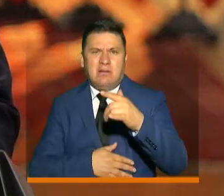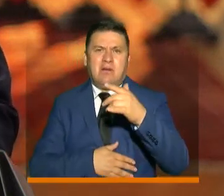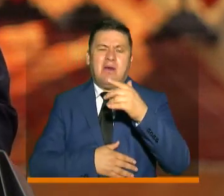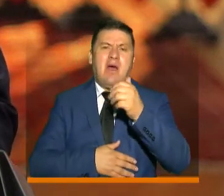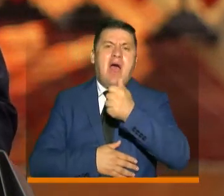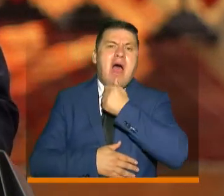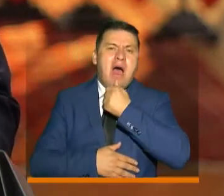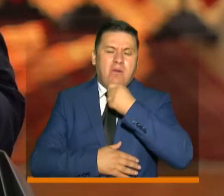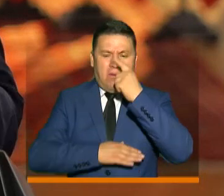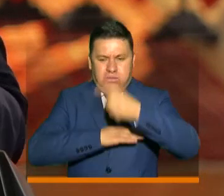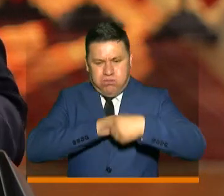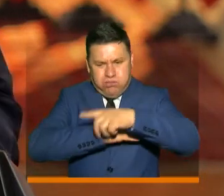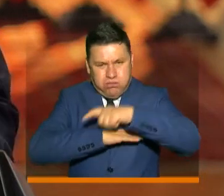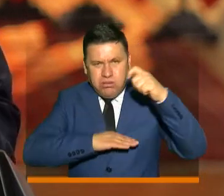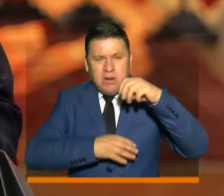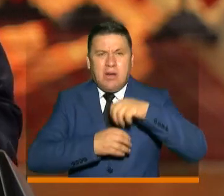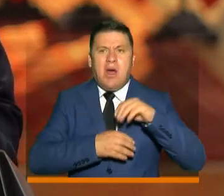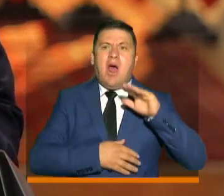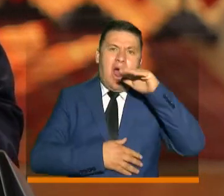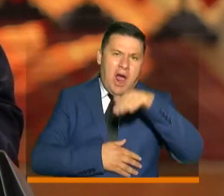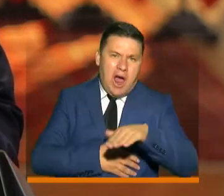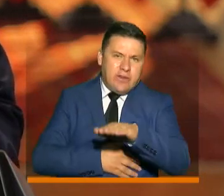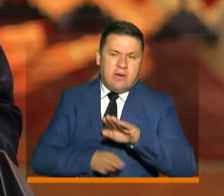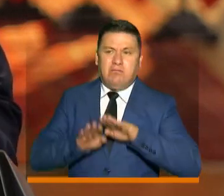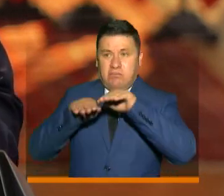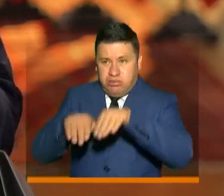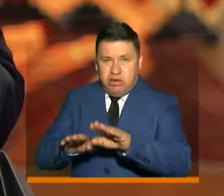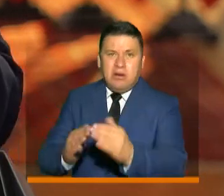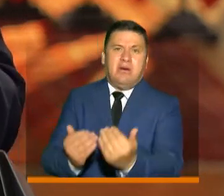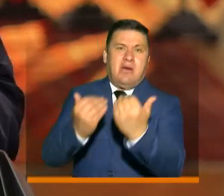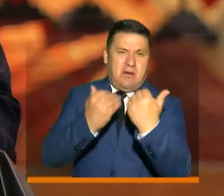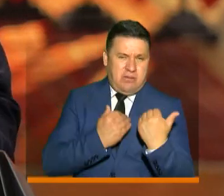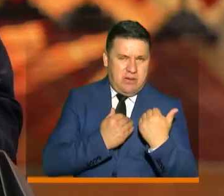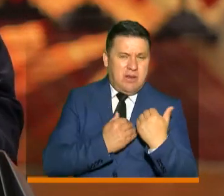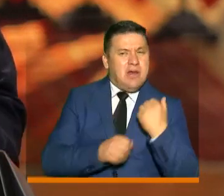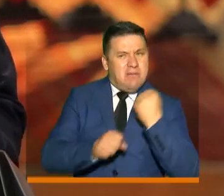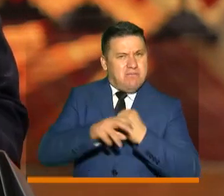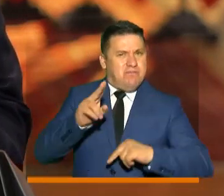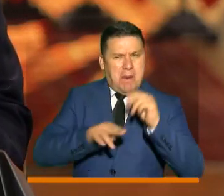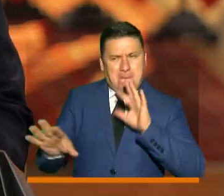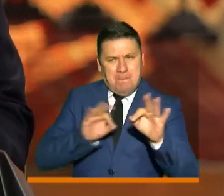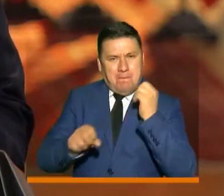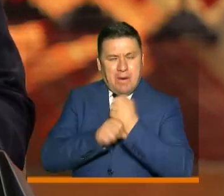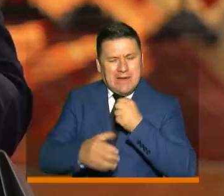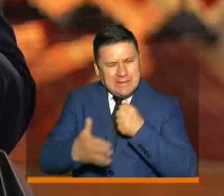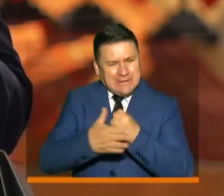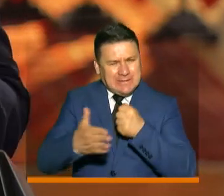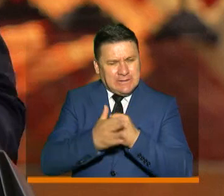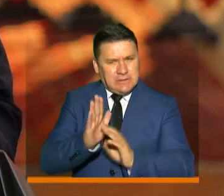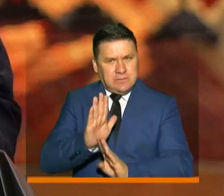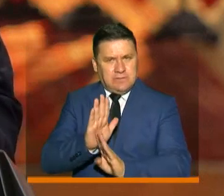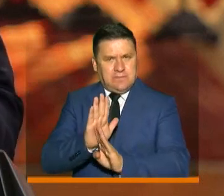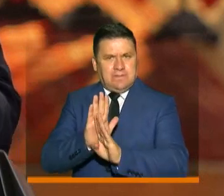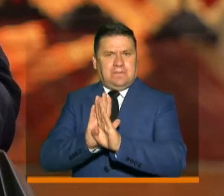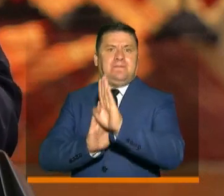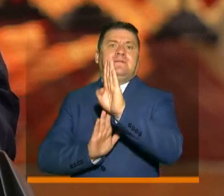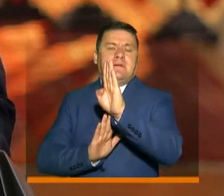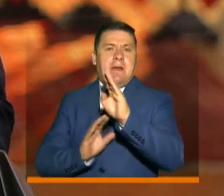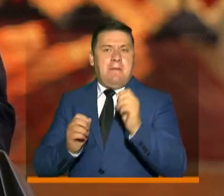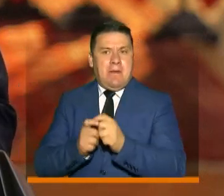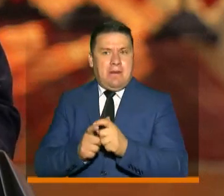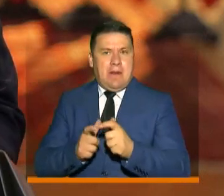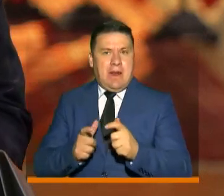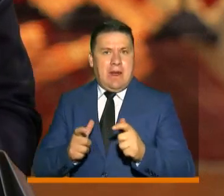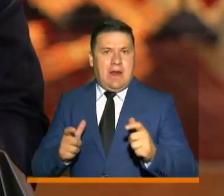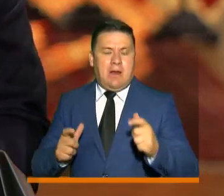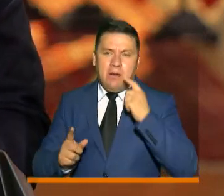tratamiento de agua autopistas de cuarta y quinta generación al igual que el impulso indeclinable a expandir con